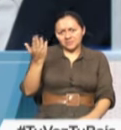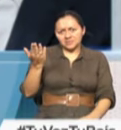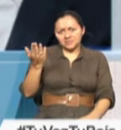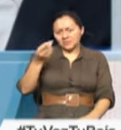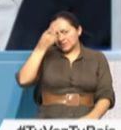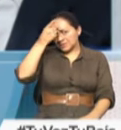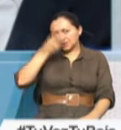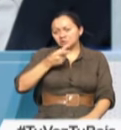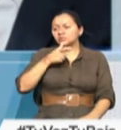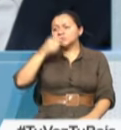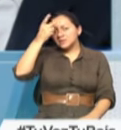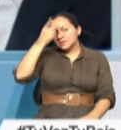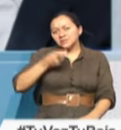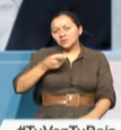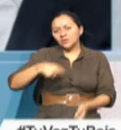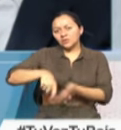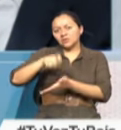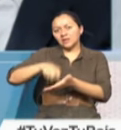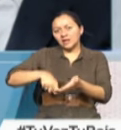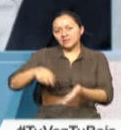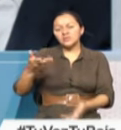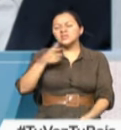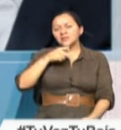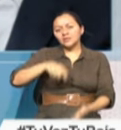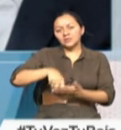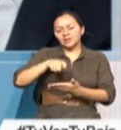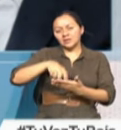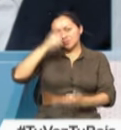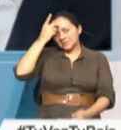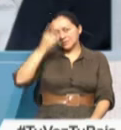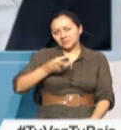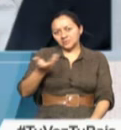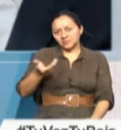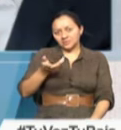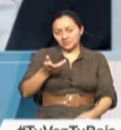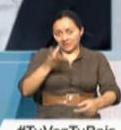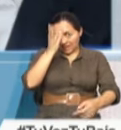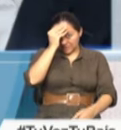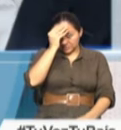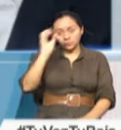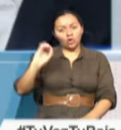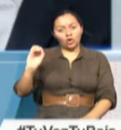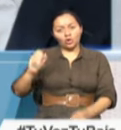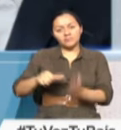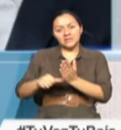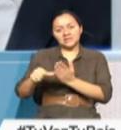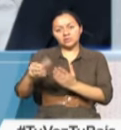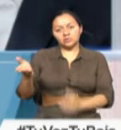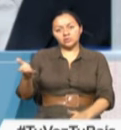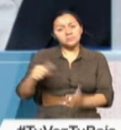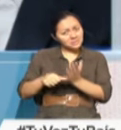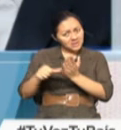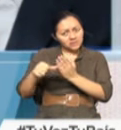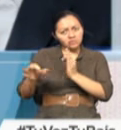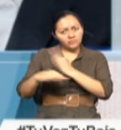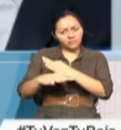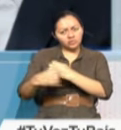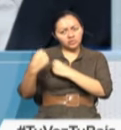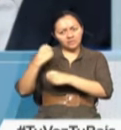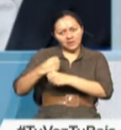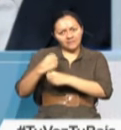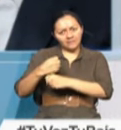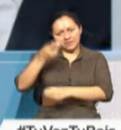tomaba las decisiones. Qué casualidad a un vicepresidente, a un ministro, esa es la tarea, tomar